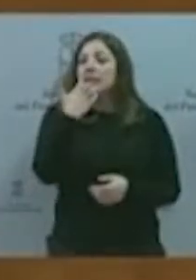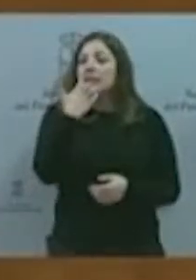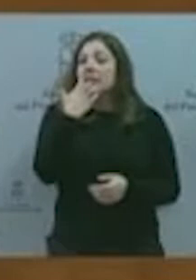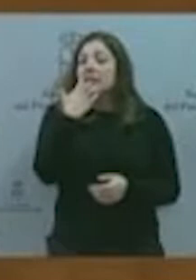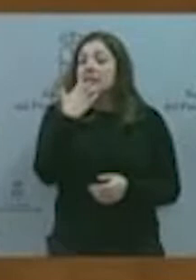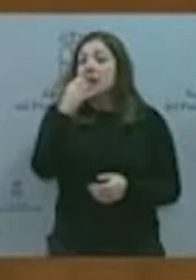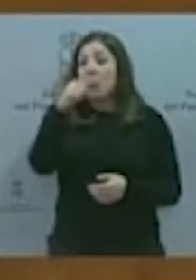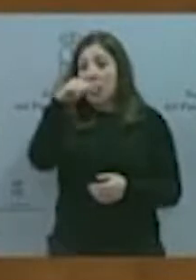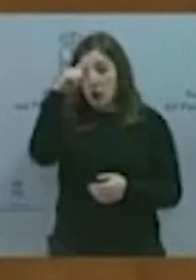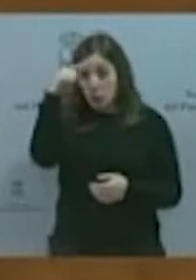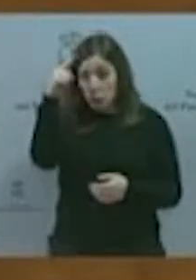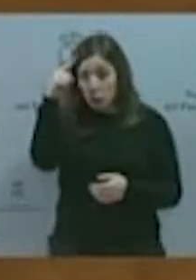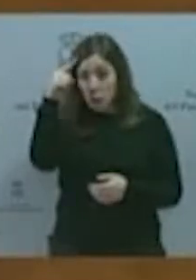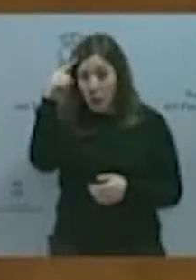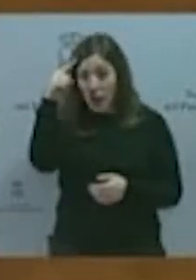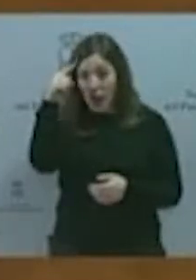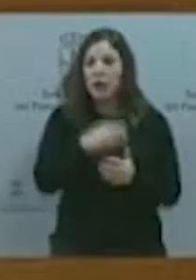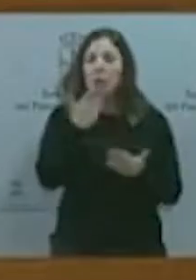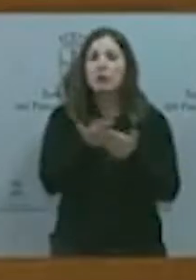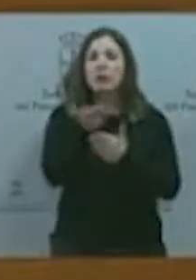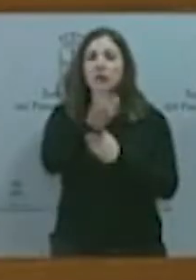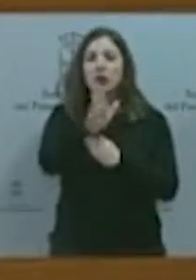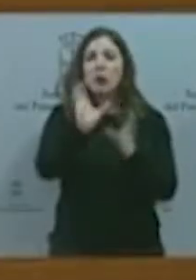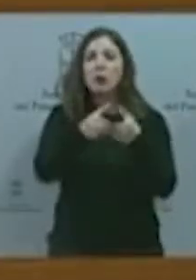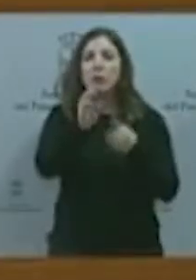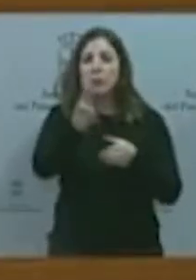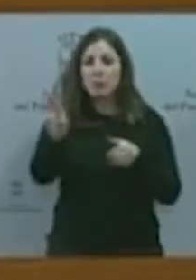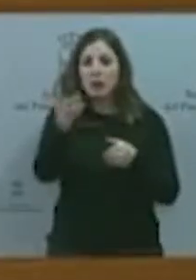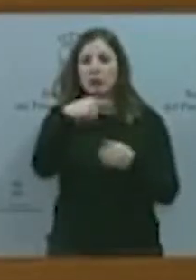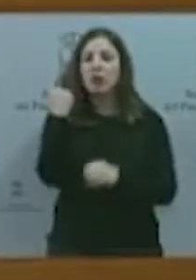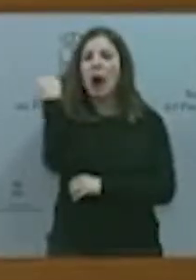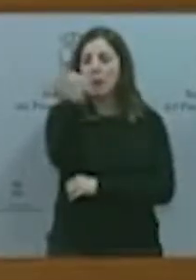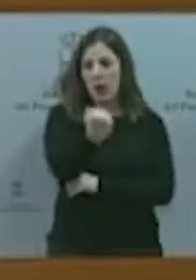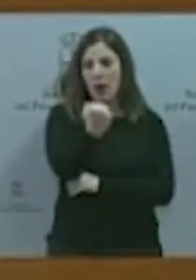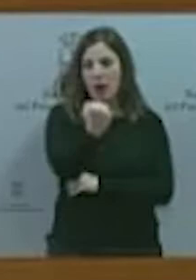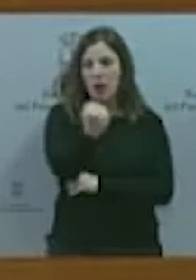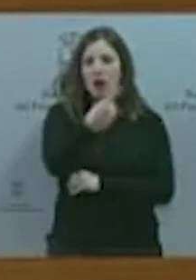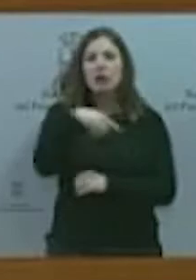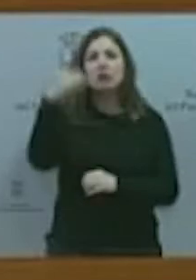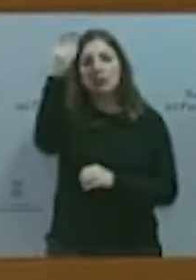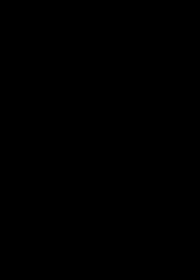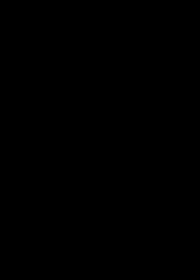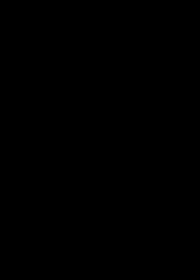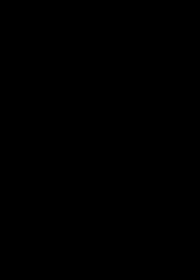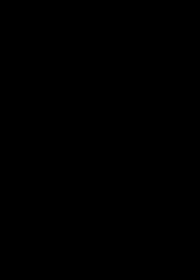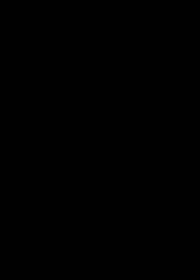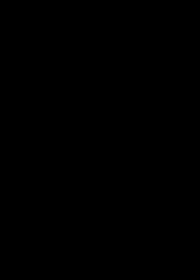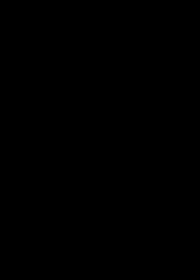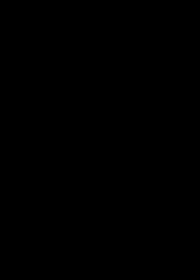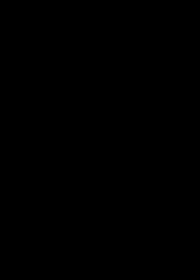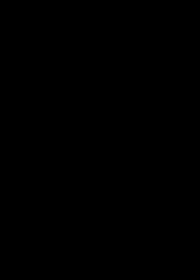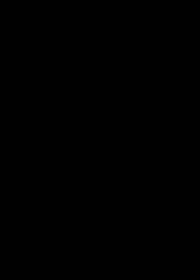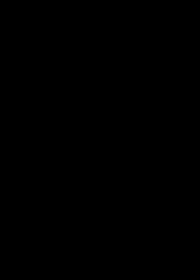seguramente algún grupo de esta Cámara tendría menos votos. Creemos en el arte, nos gusta el arte, en muchas de sus variedades.